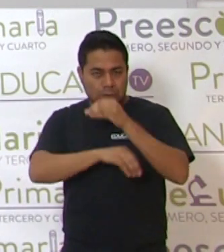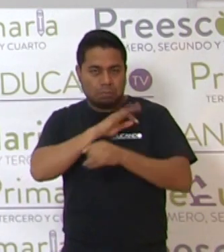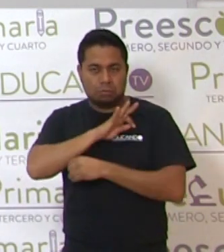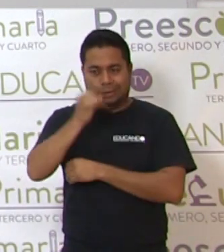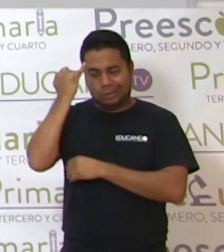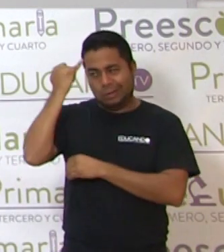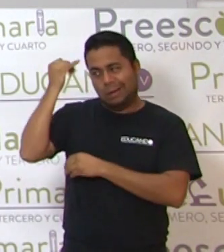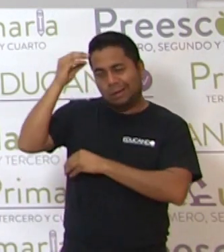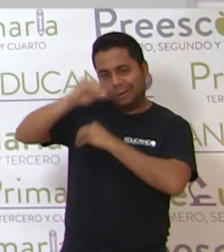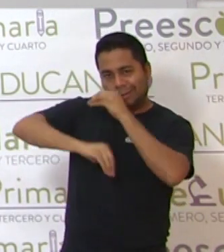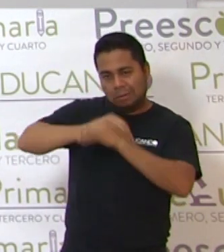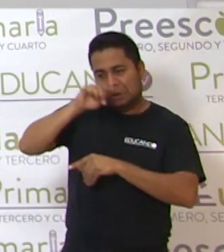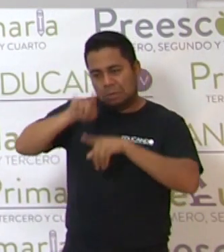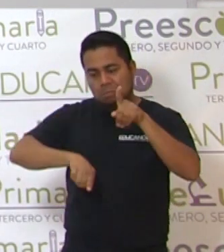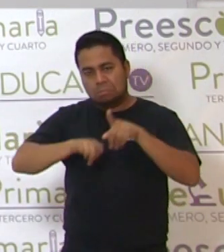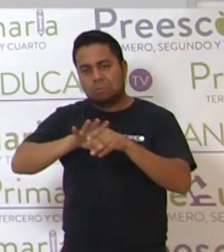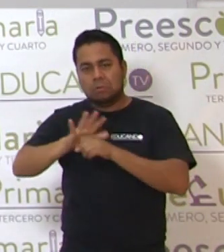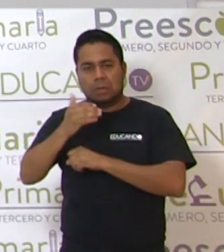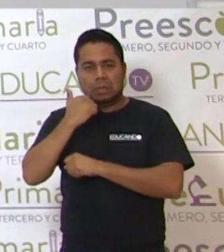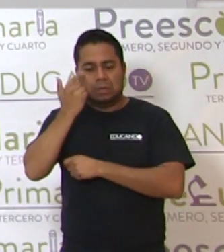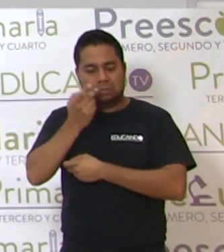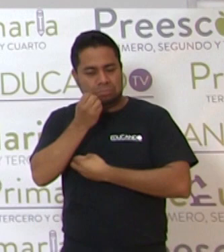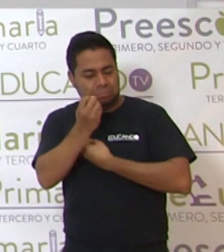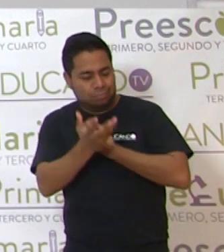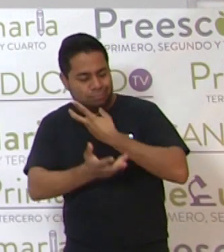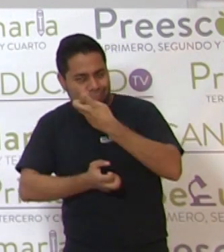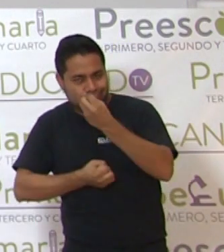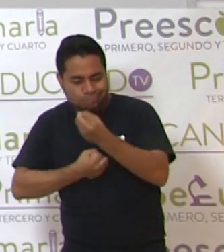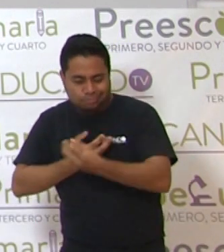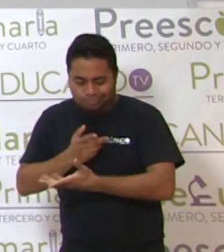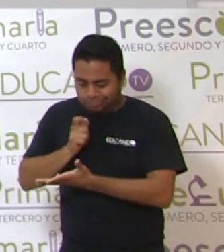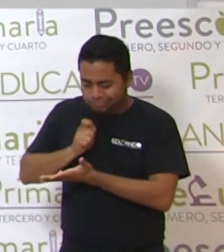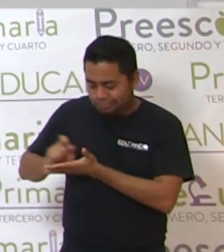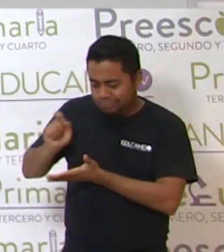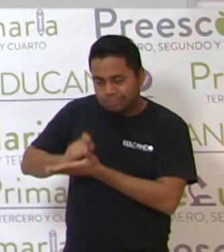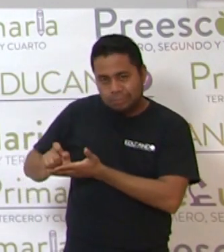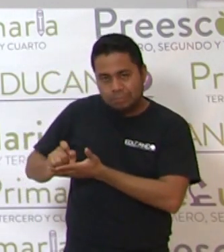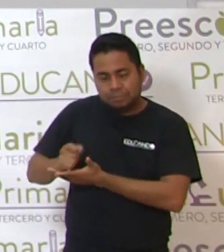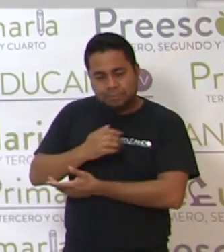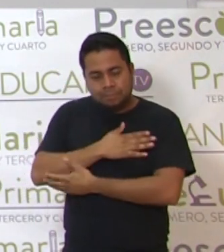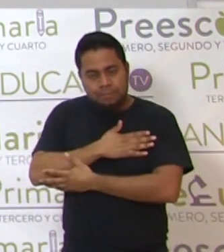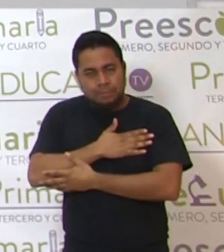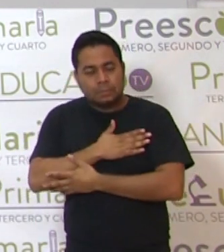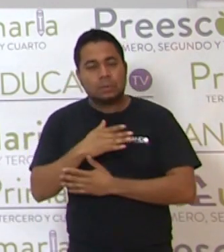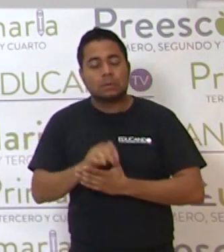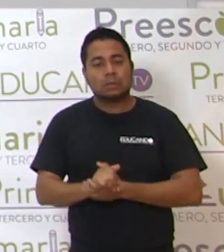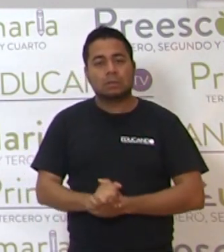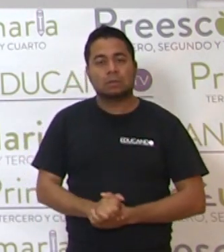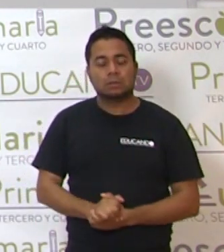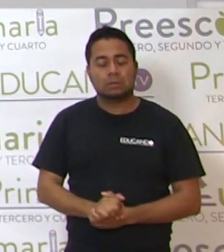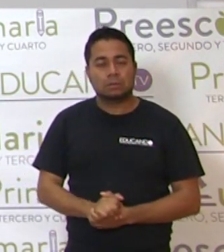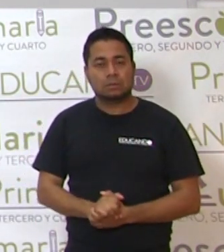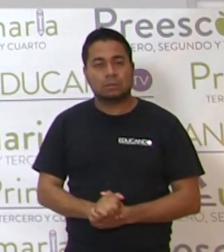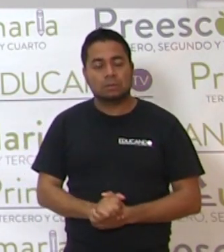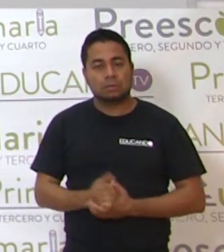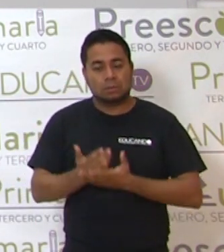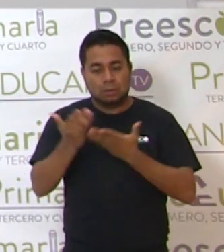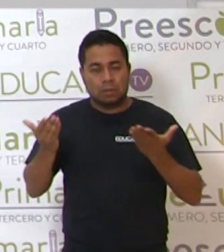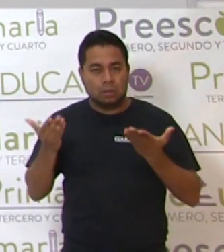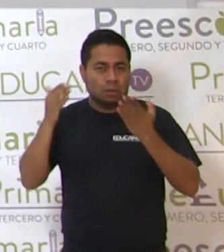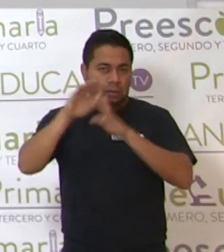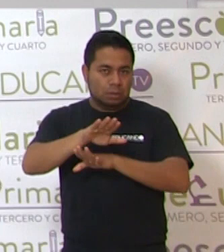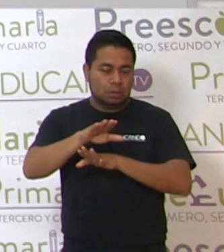tus ideas dependiendo de lo que quieras expresar o decir. Bueno, Ahora vamos a hablar sobre los